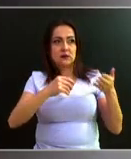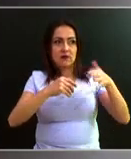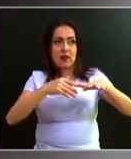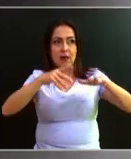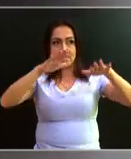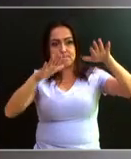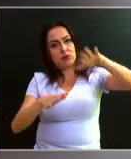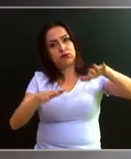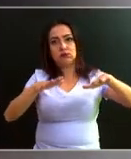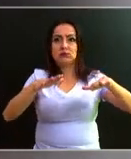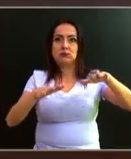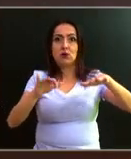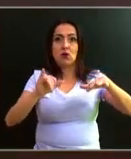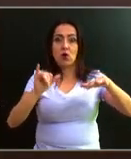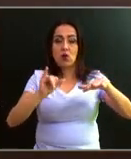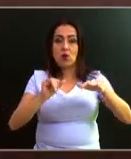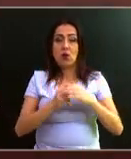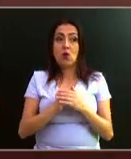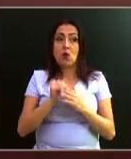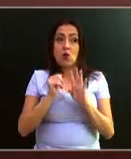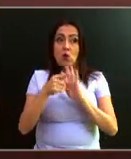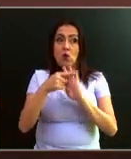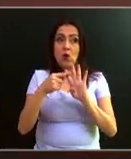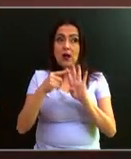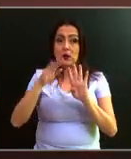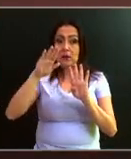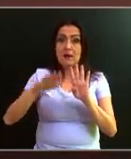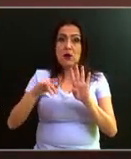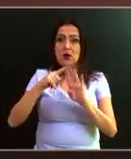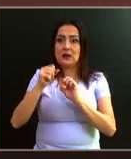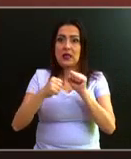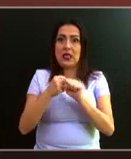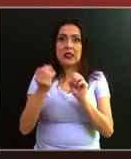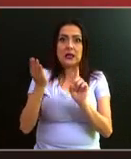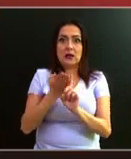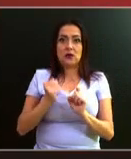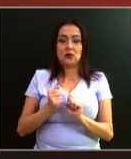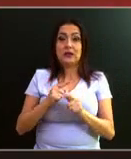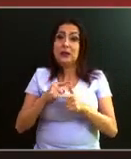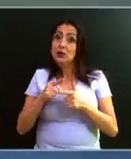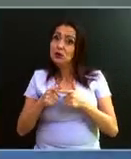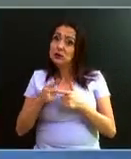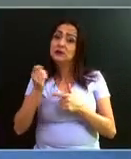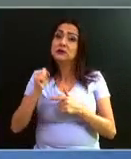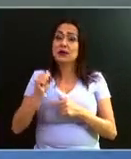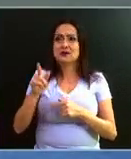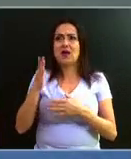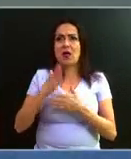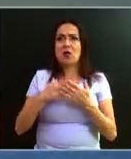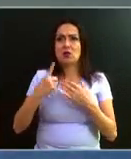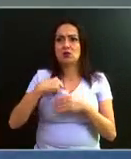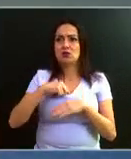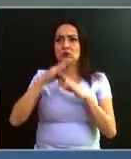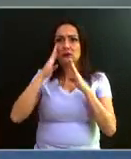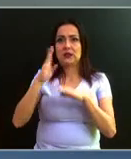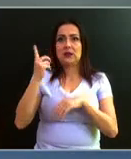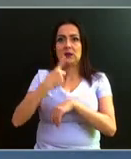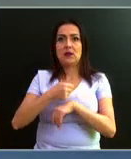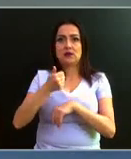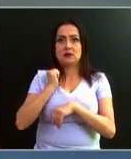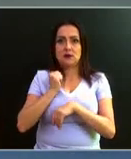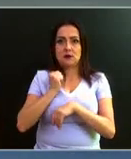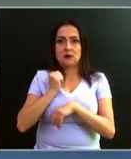base, dando como resultado a 4 menores heridos. Entonces, pero sí, es algo que abordamos el día de ayer